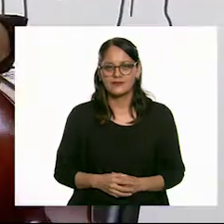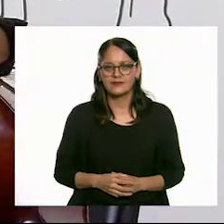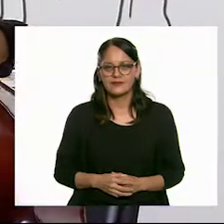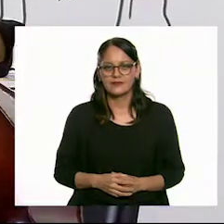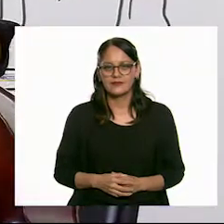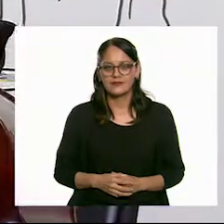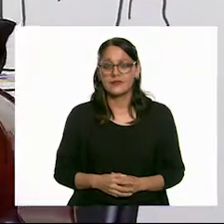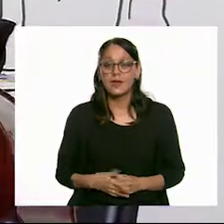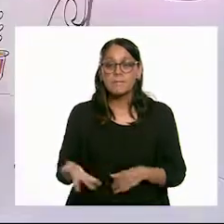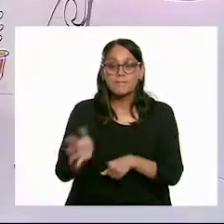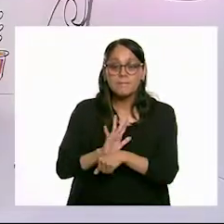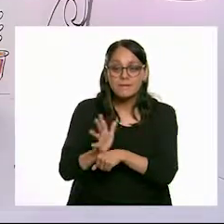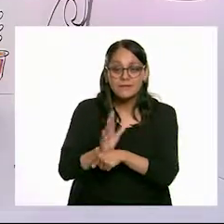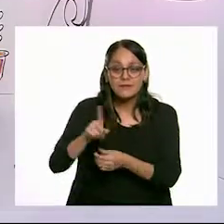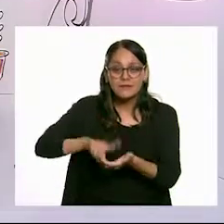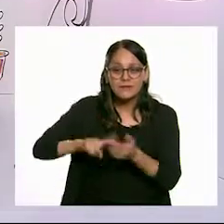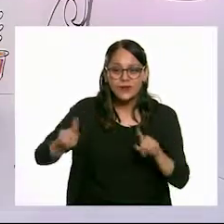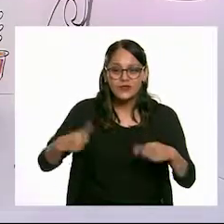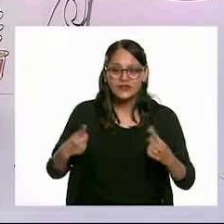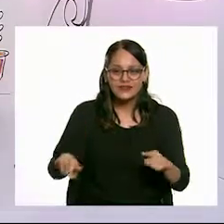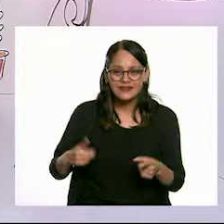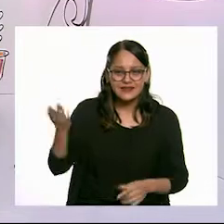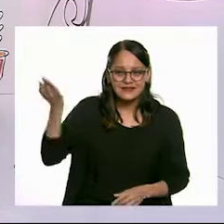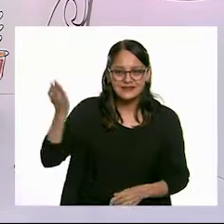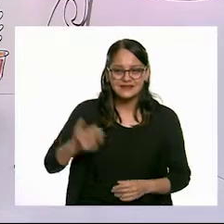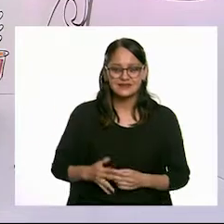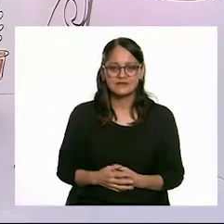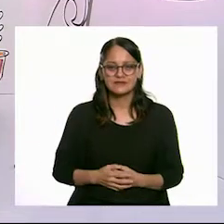¡De película! ¡Yeah!